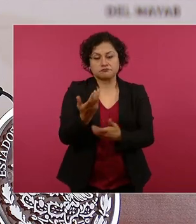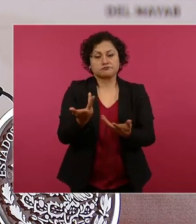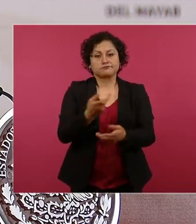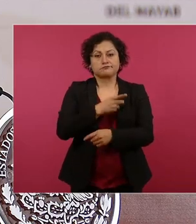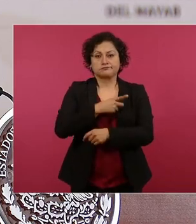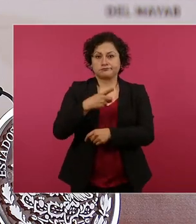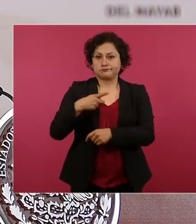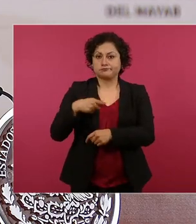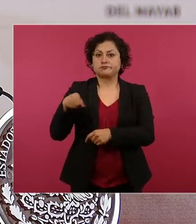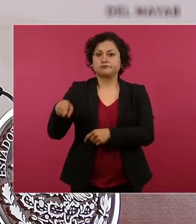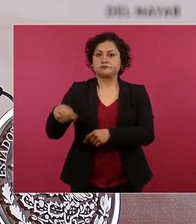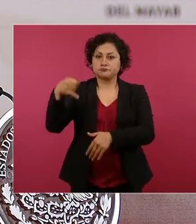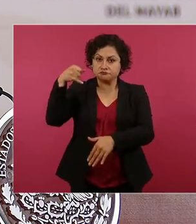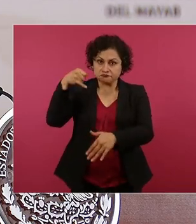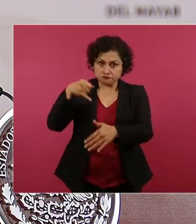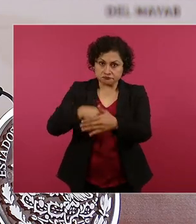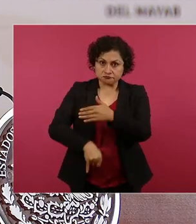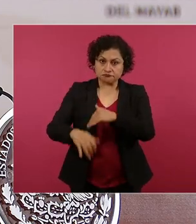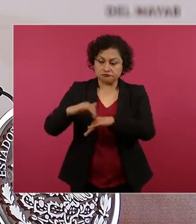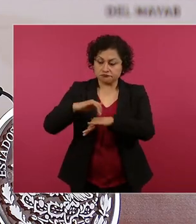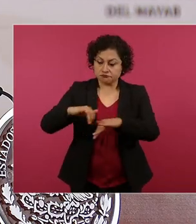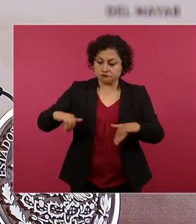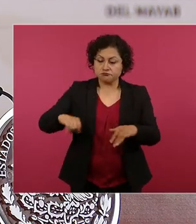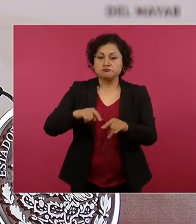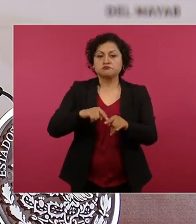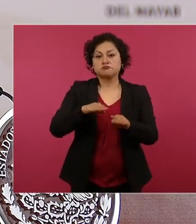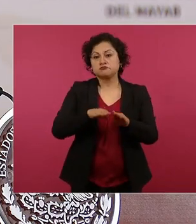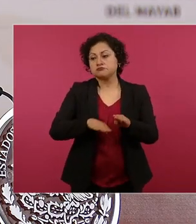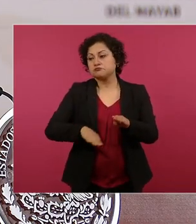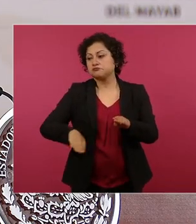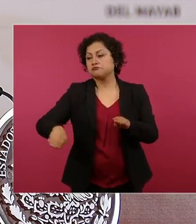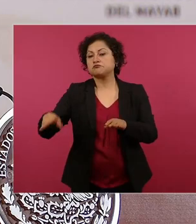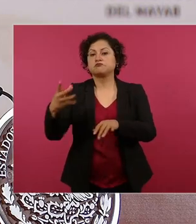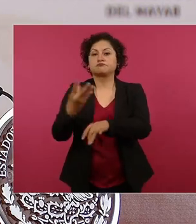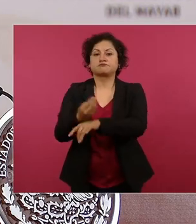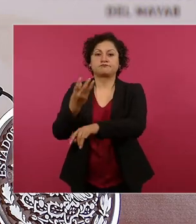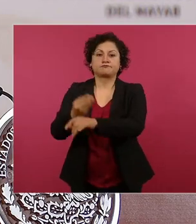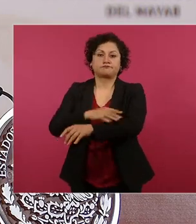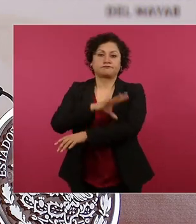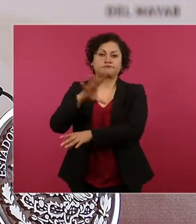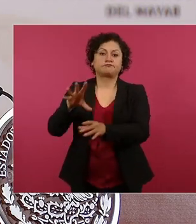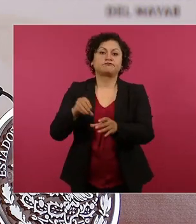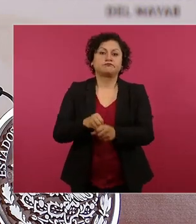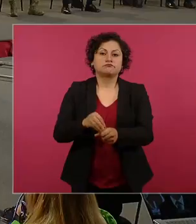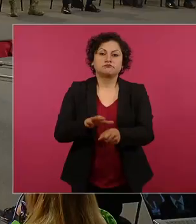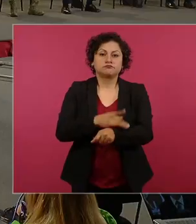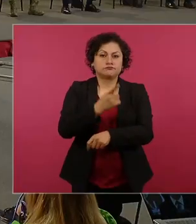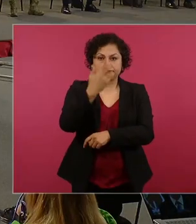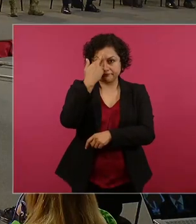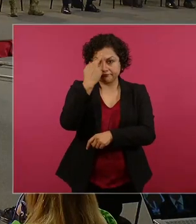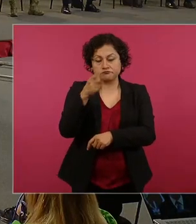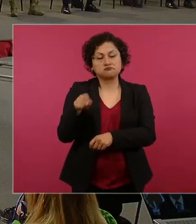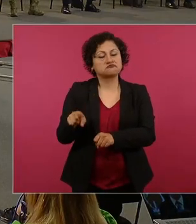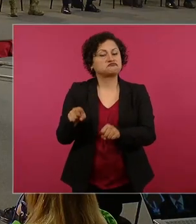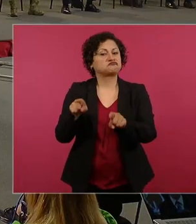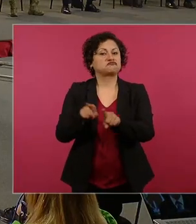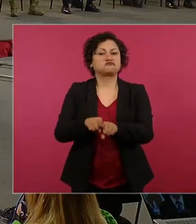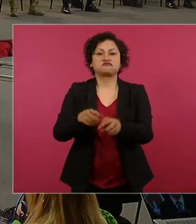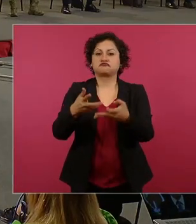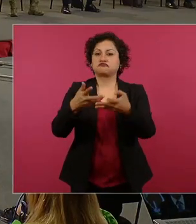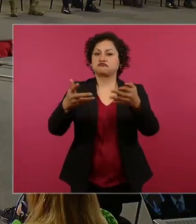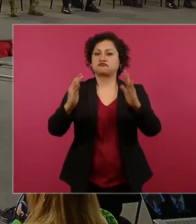reconstrucción desde la base, subbase y hasta la carpeta asfáltica, como consecuencia de los asentamientos del terreno y